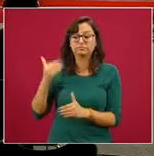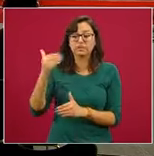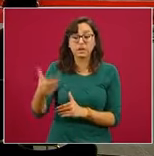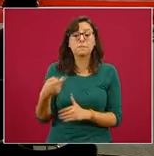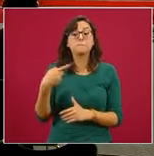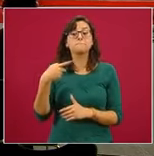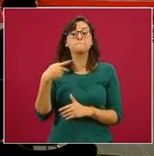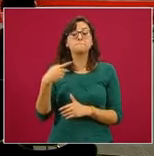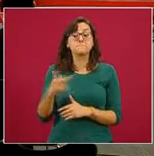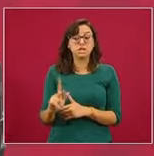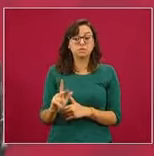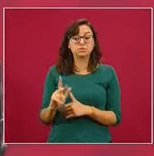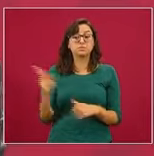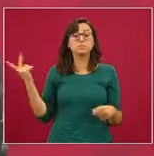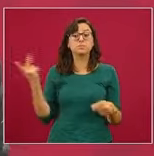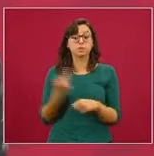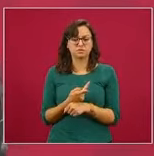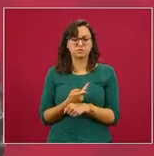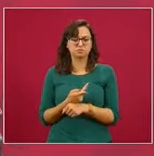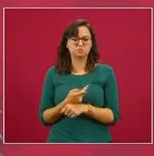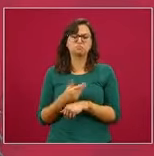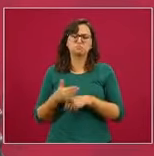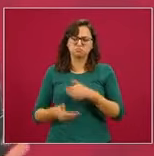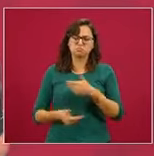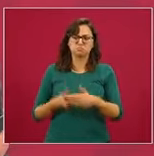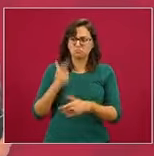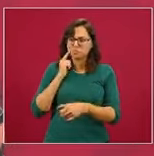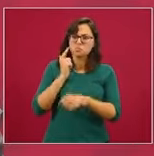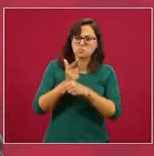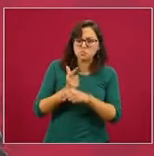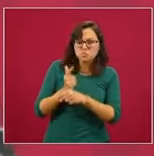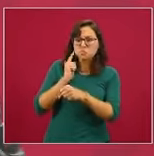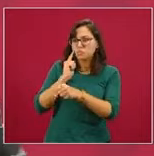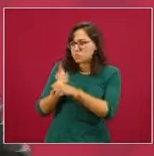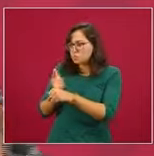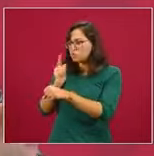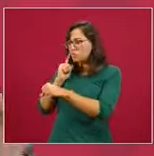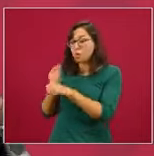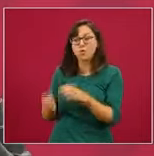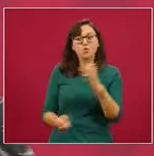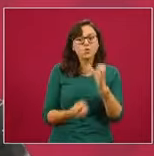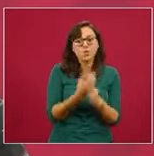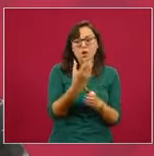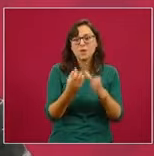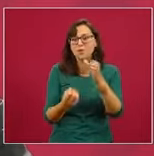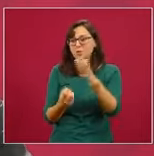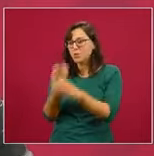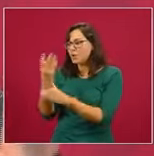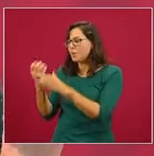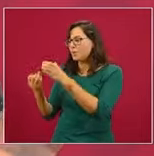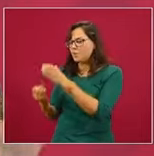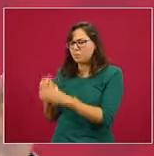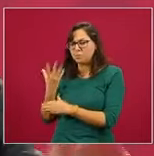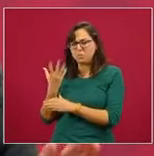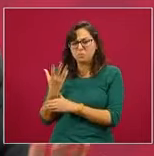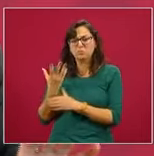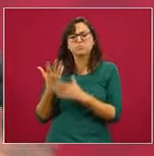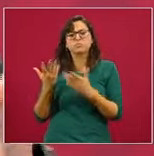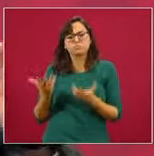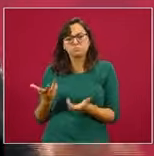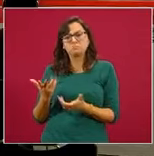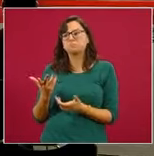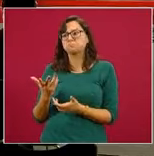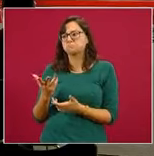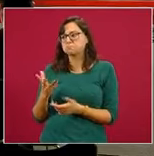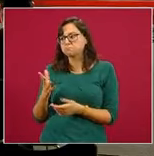deja como consecuencia positiva descubrimientos que, aunque quedan un poco en fase solo de